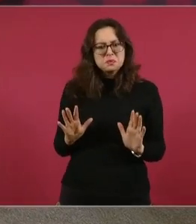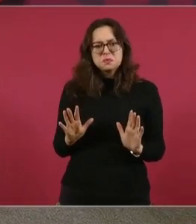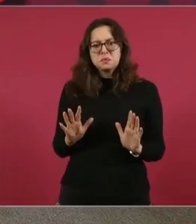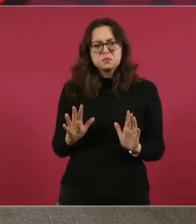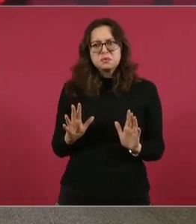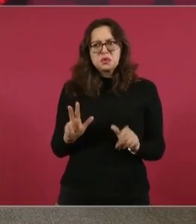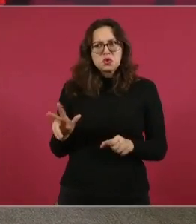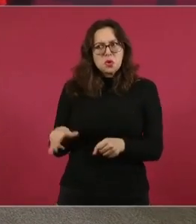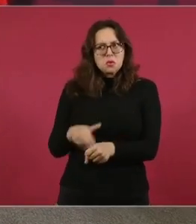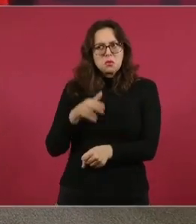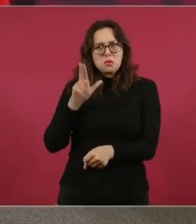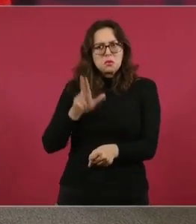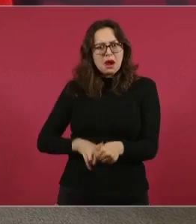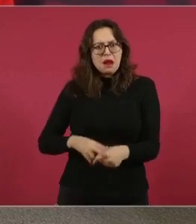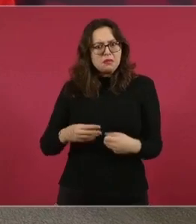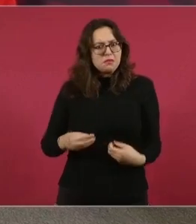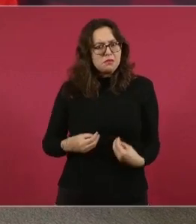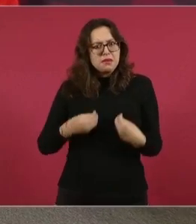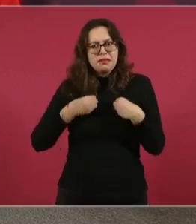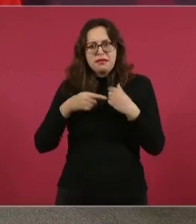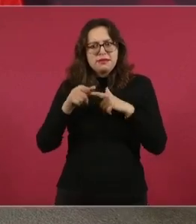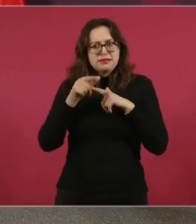la vida pública.